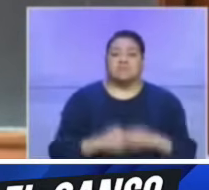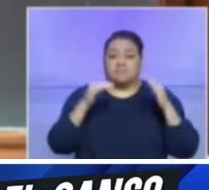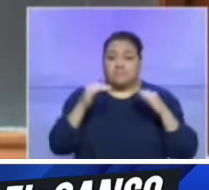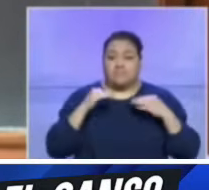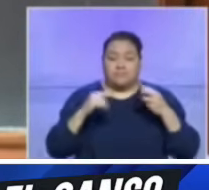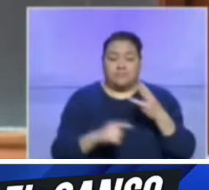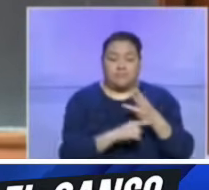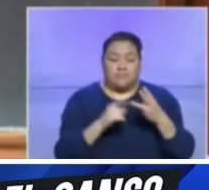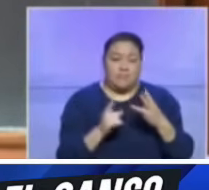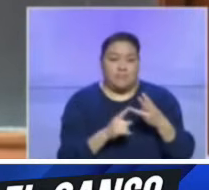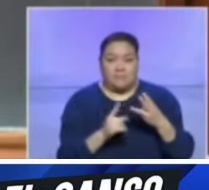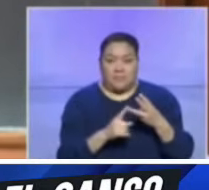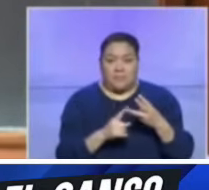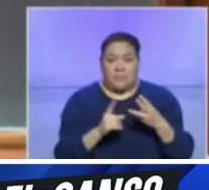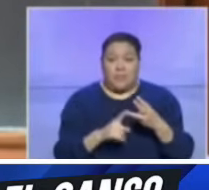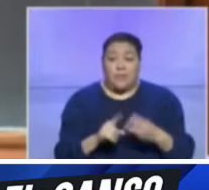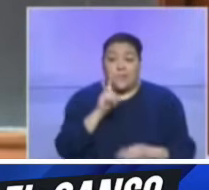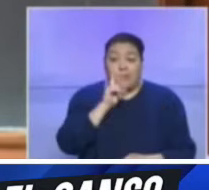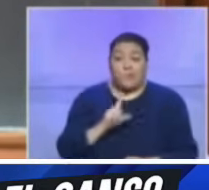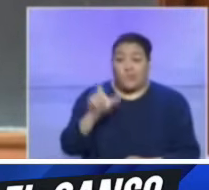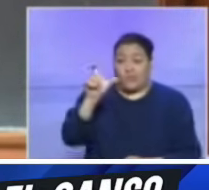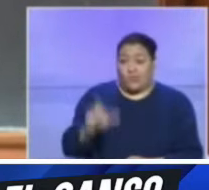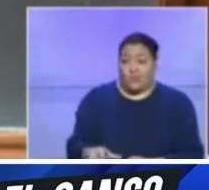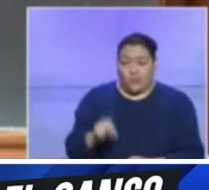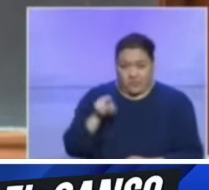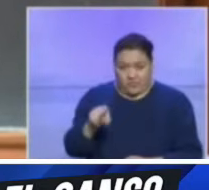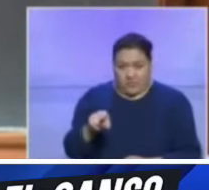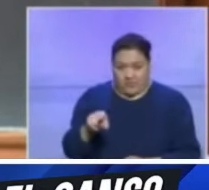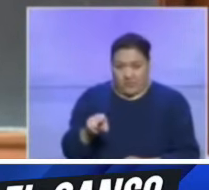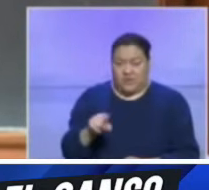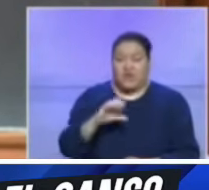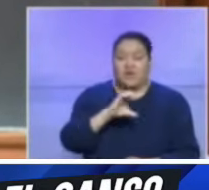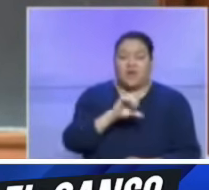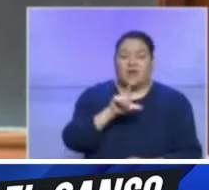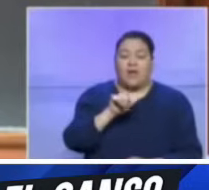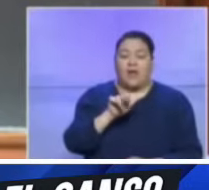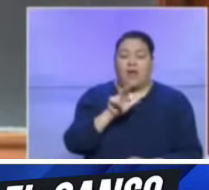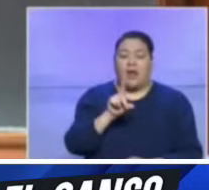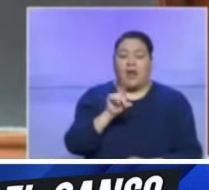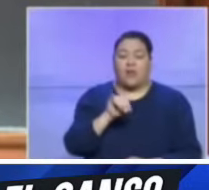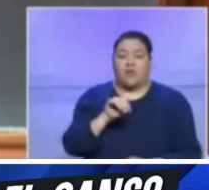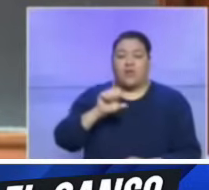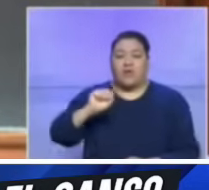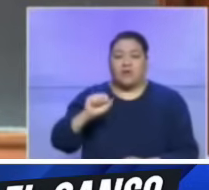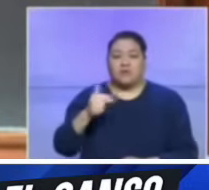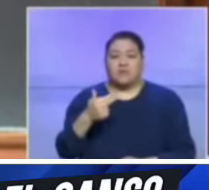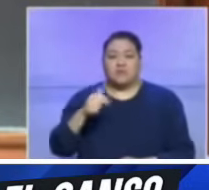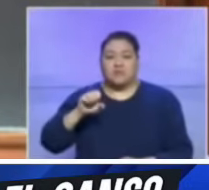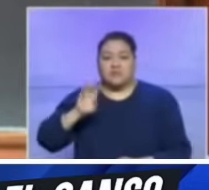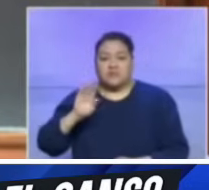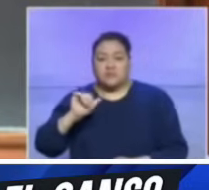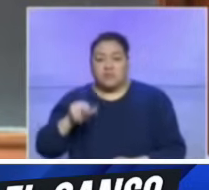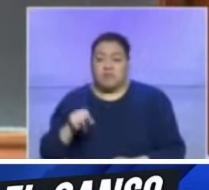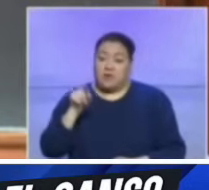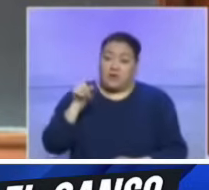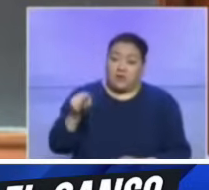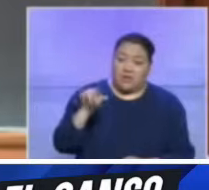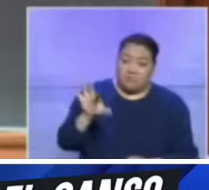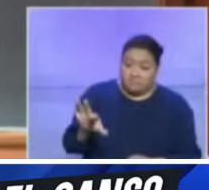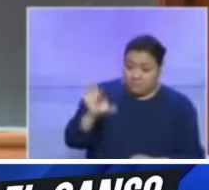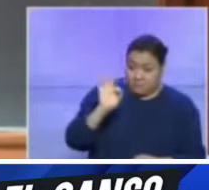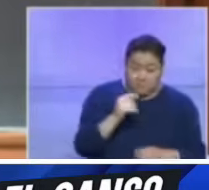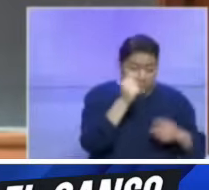Tercero, la ciudadana Claudia Sheinbaum Pardo satisface los requisitos